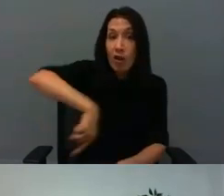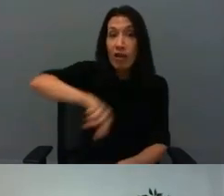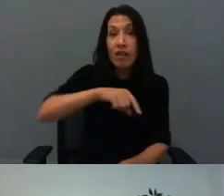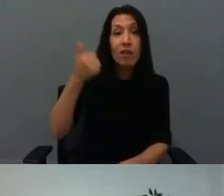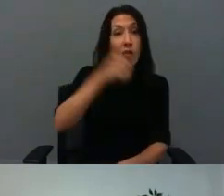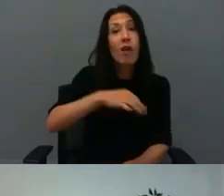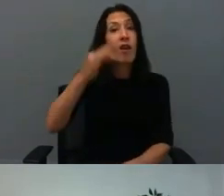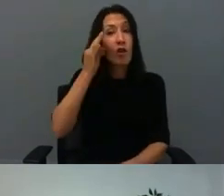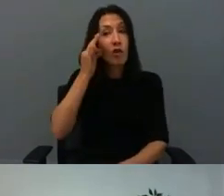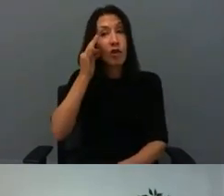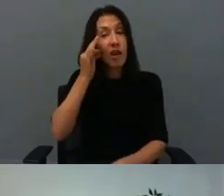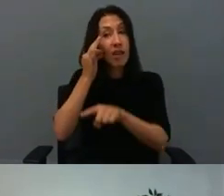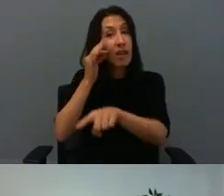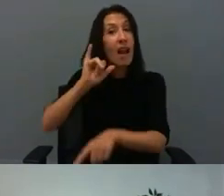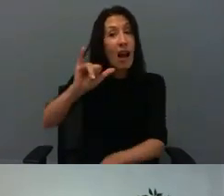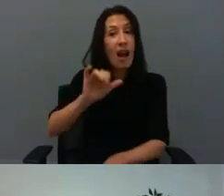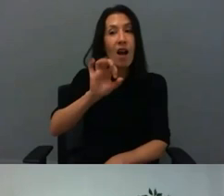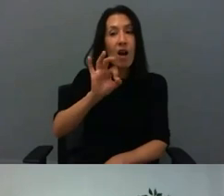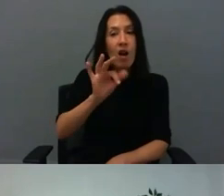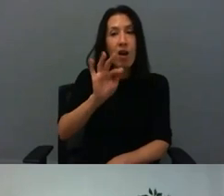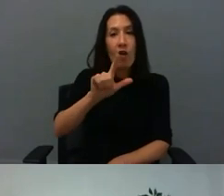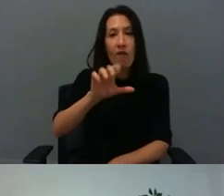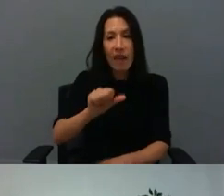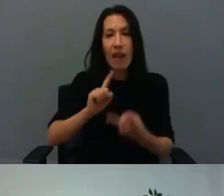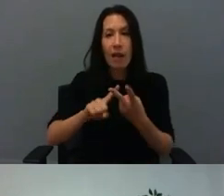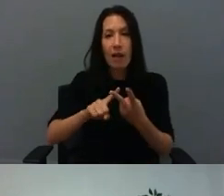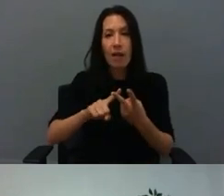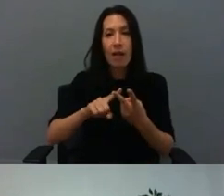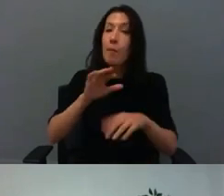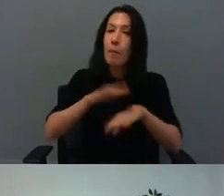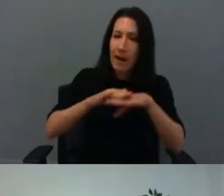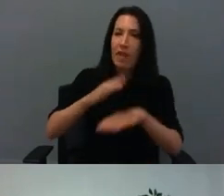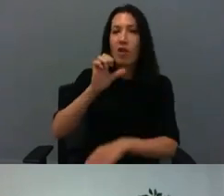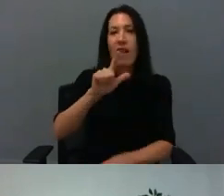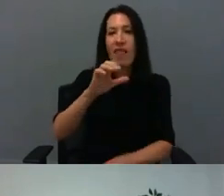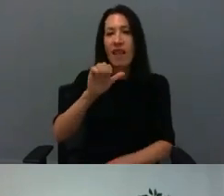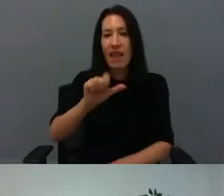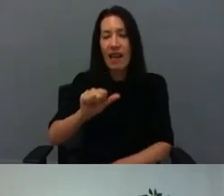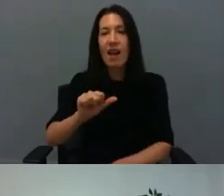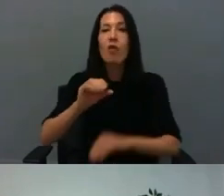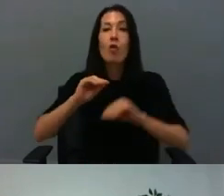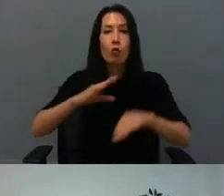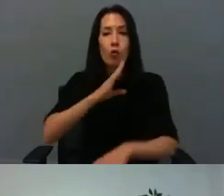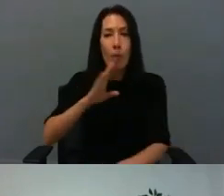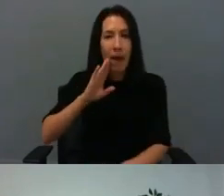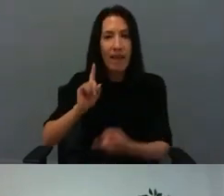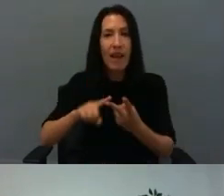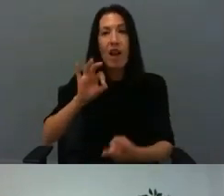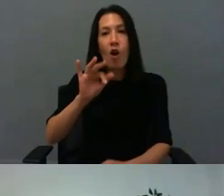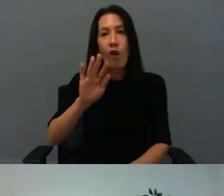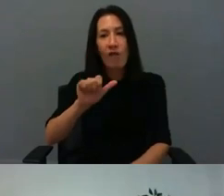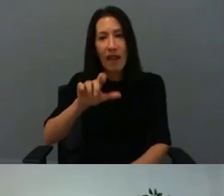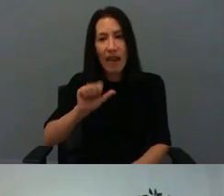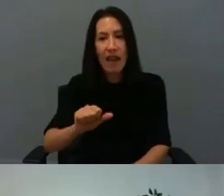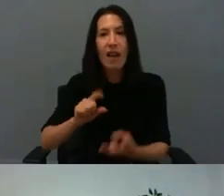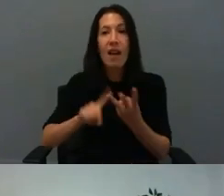todos nosotros a Ofelia, su madre, perdón, a Cecilia, su madre, Ofelia, su hermana, perdón,